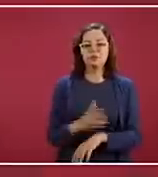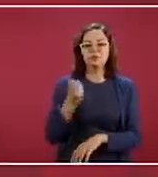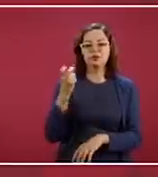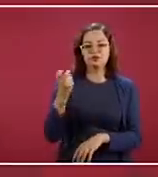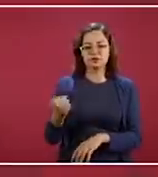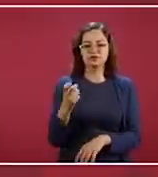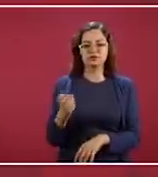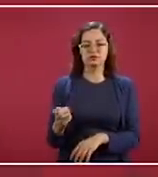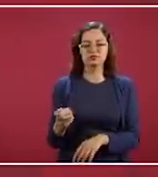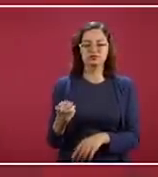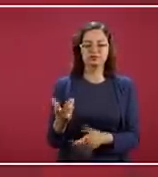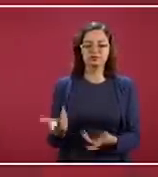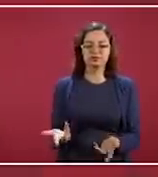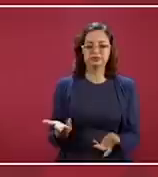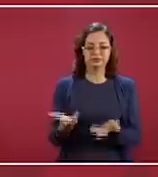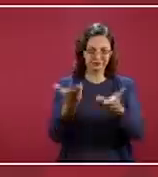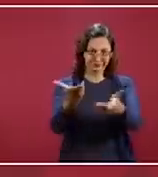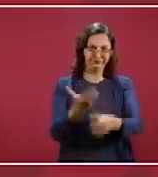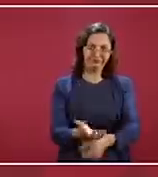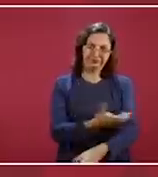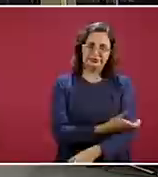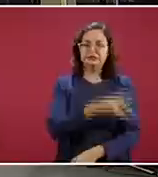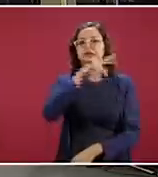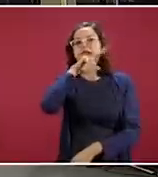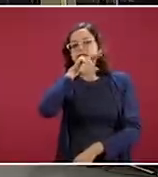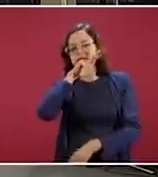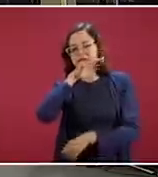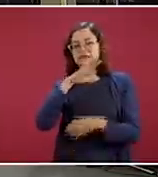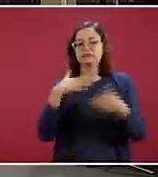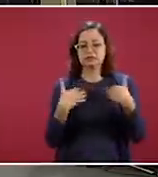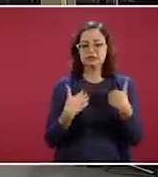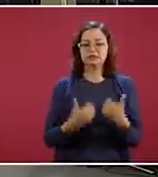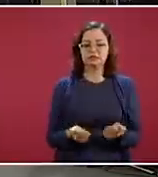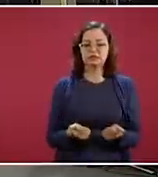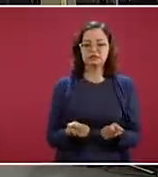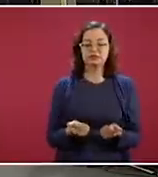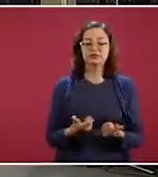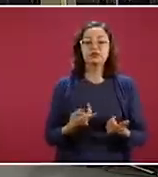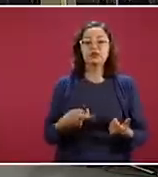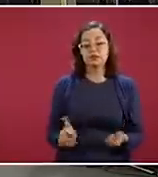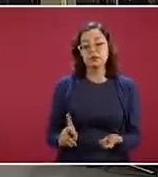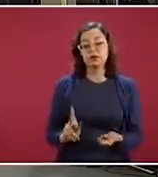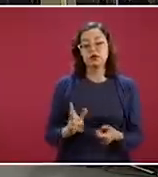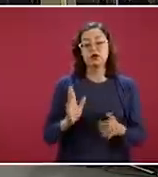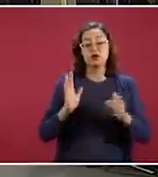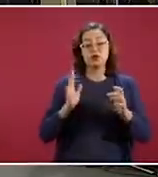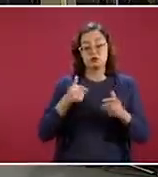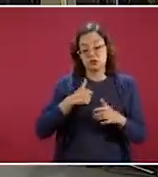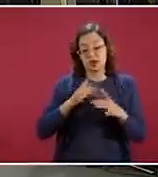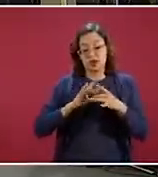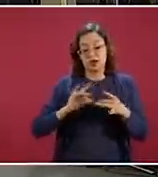la preocupación del compañero. Entonces, ya con todo esto que he dicho,